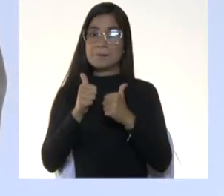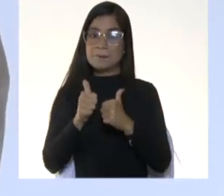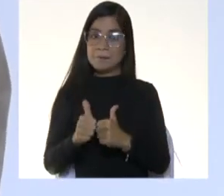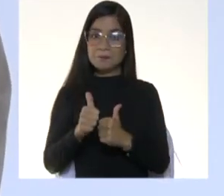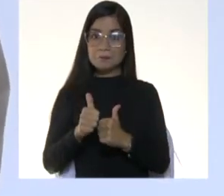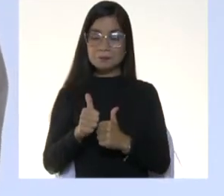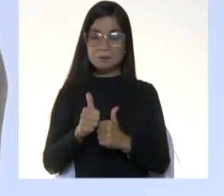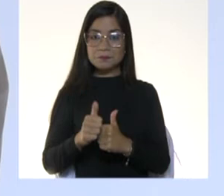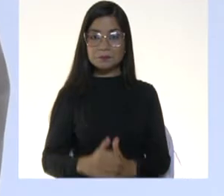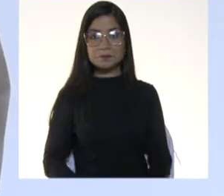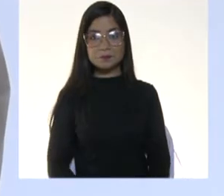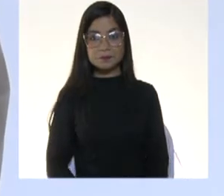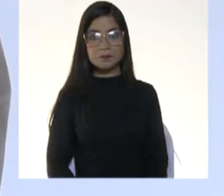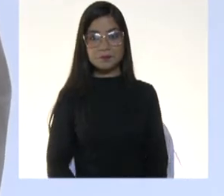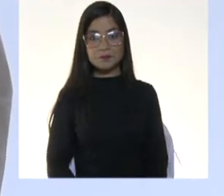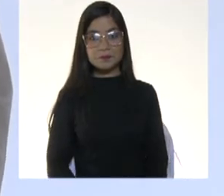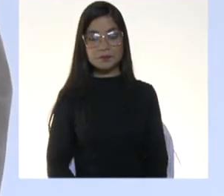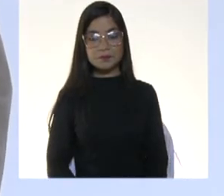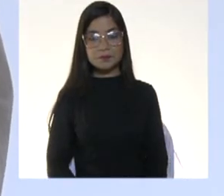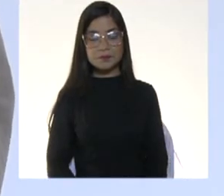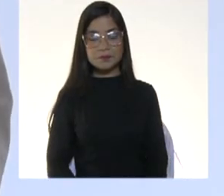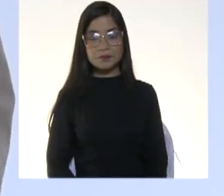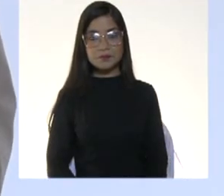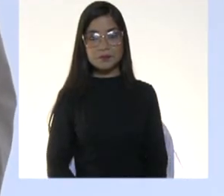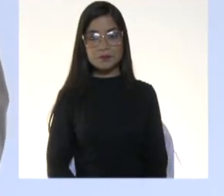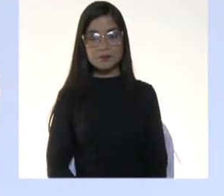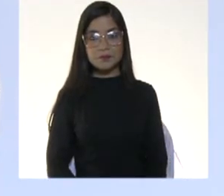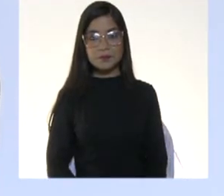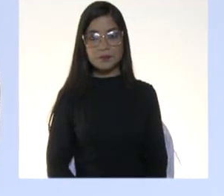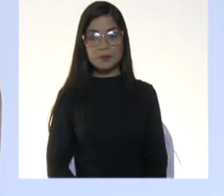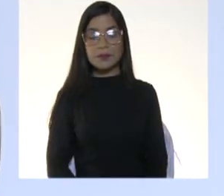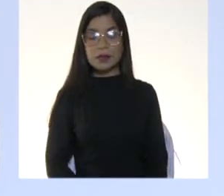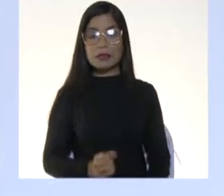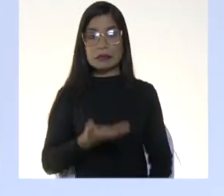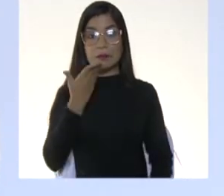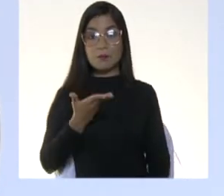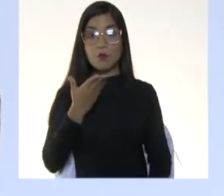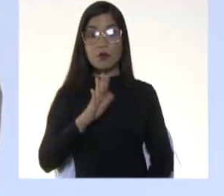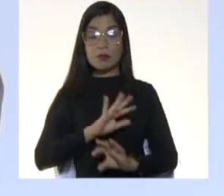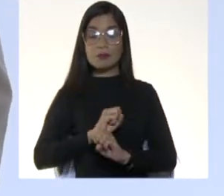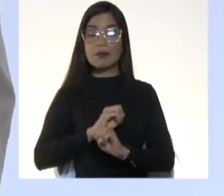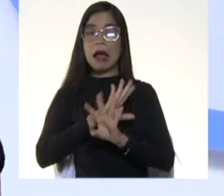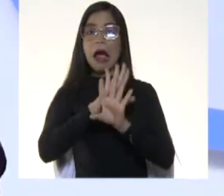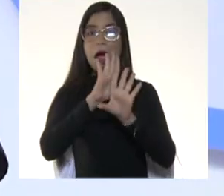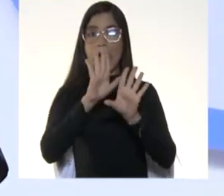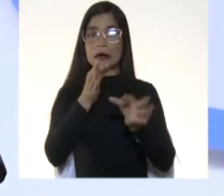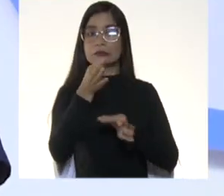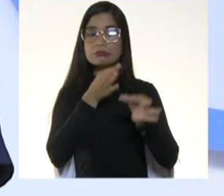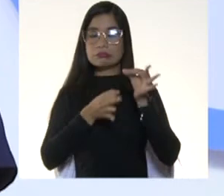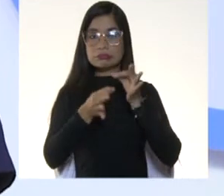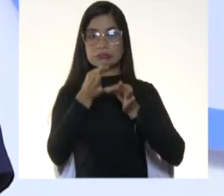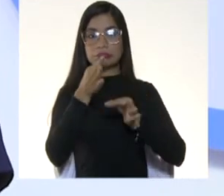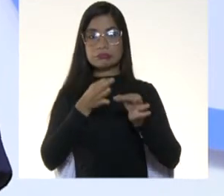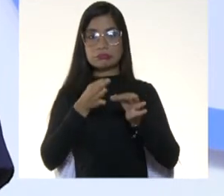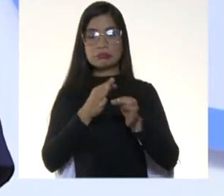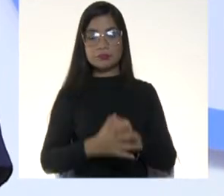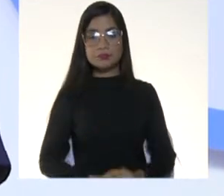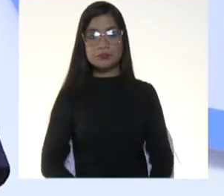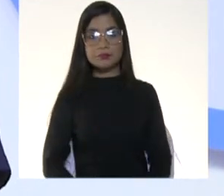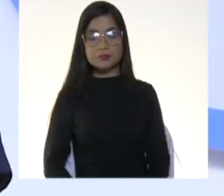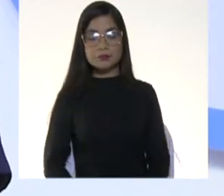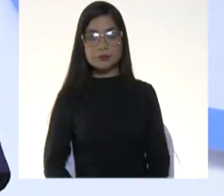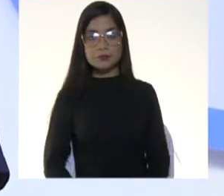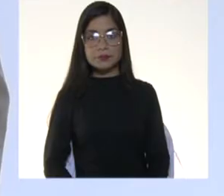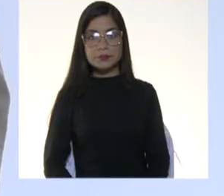tanto así que de importante la aclaratoria de Reinaldo, que efectivamente nosotros tenemos escuelas